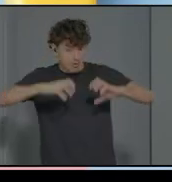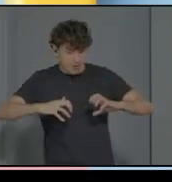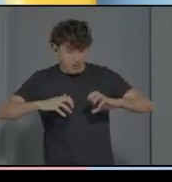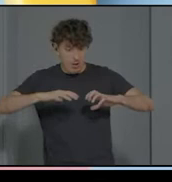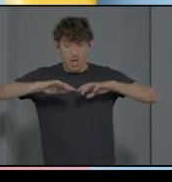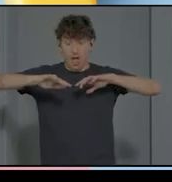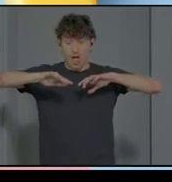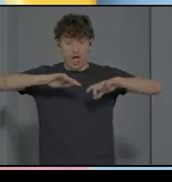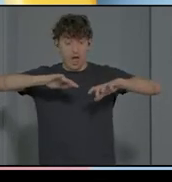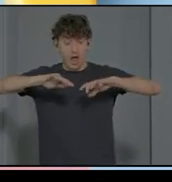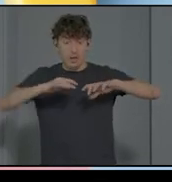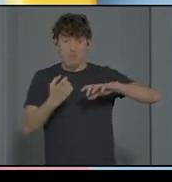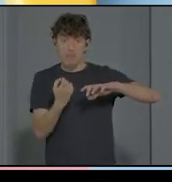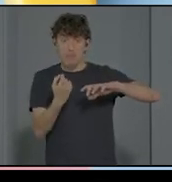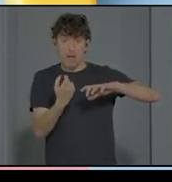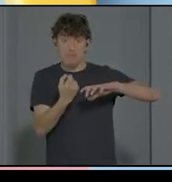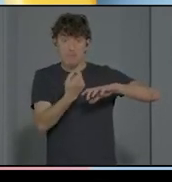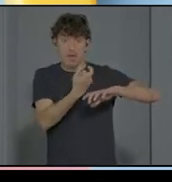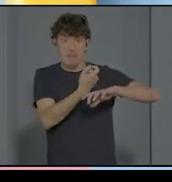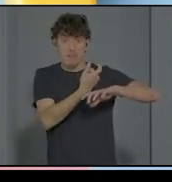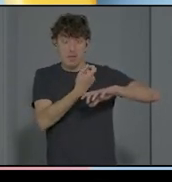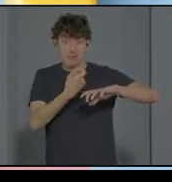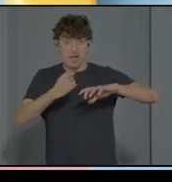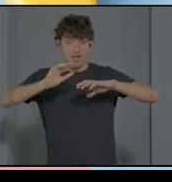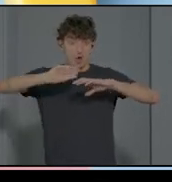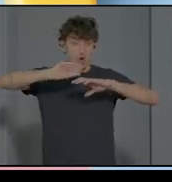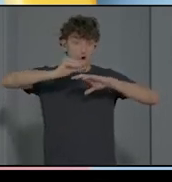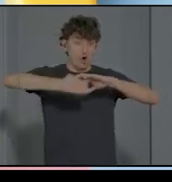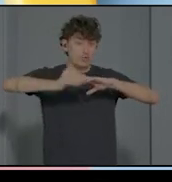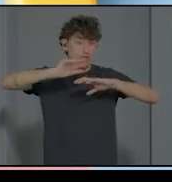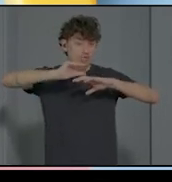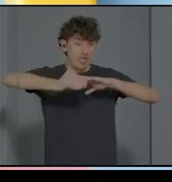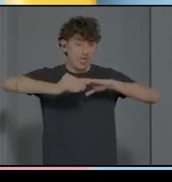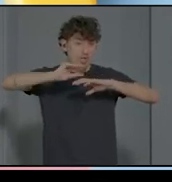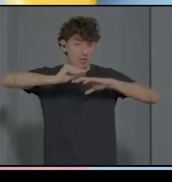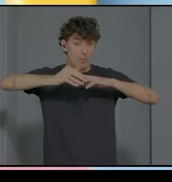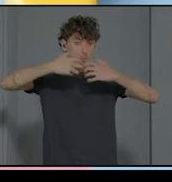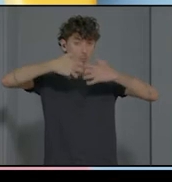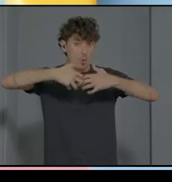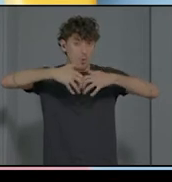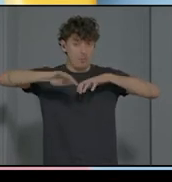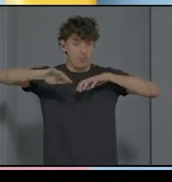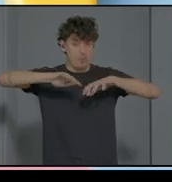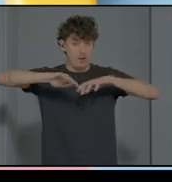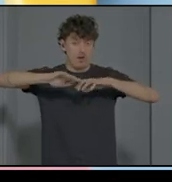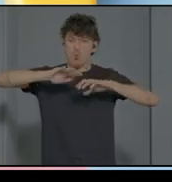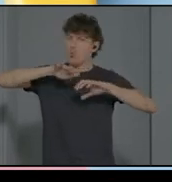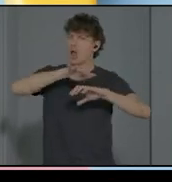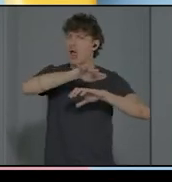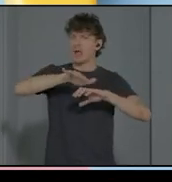en la corteza suplementar motoria, que es un área muy importante que activamos